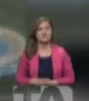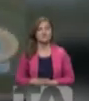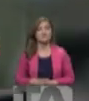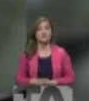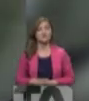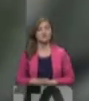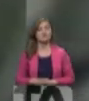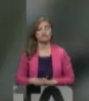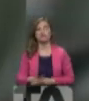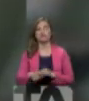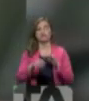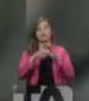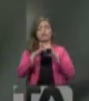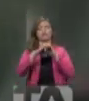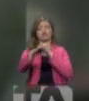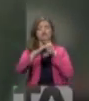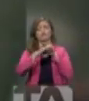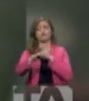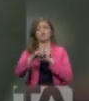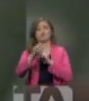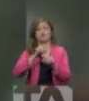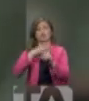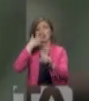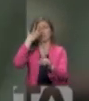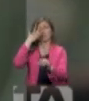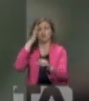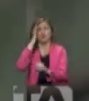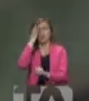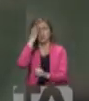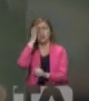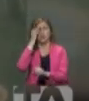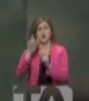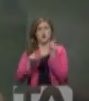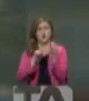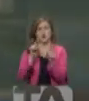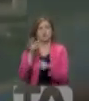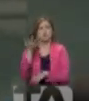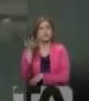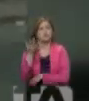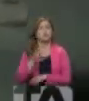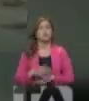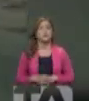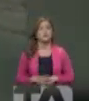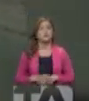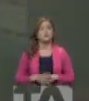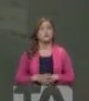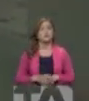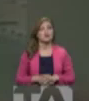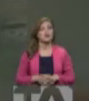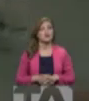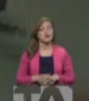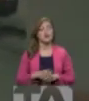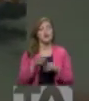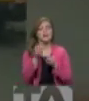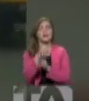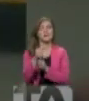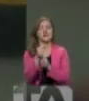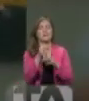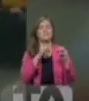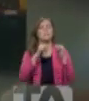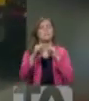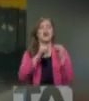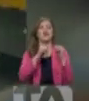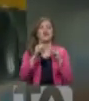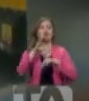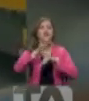La contaminación que producen los buses continúa siendo una preocupación para la ciudadanía. Este articulado del Corredor Central Norte fue captado por uno